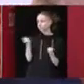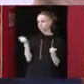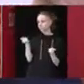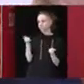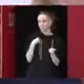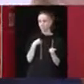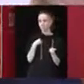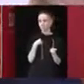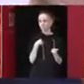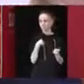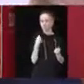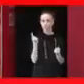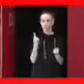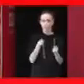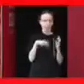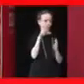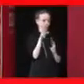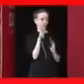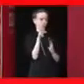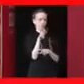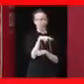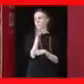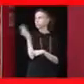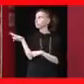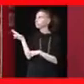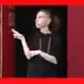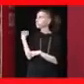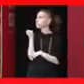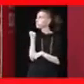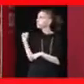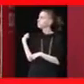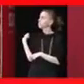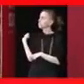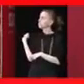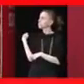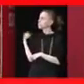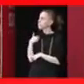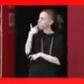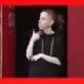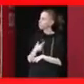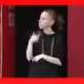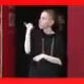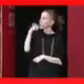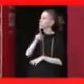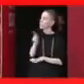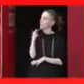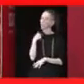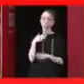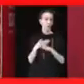que son pesadas dejemos de mirar hacia otro lado no basta con decir yo no soy machista